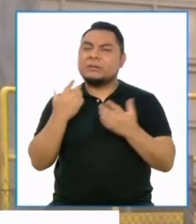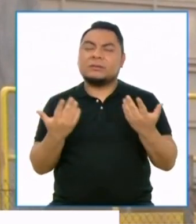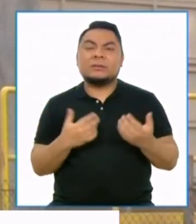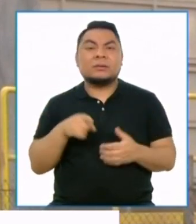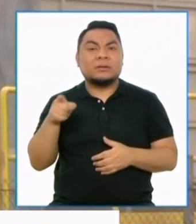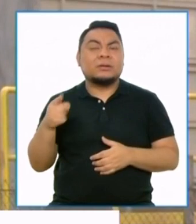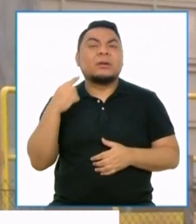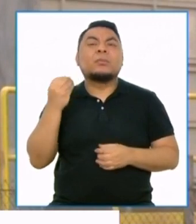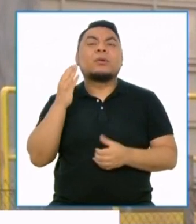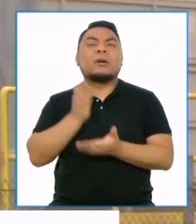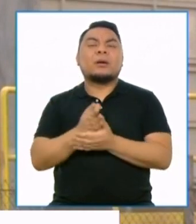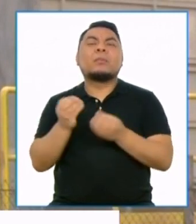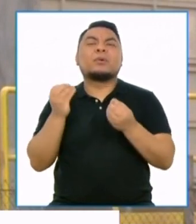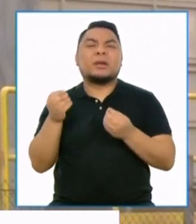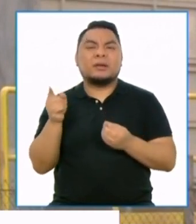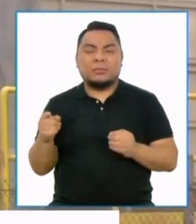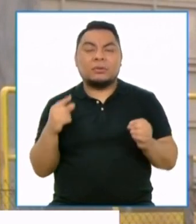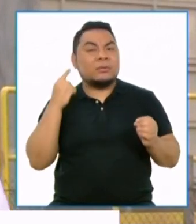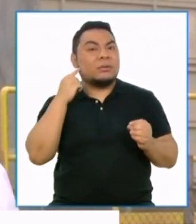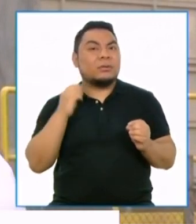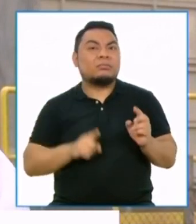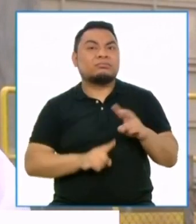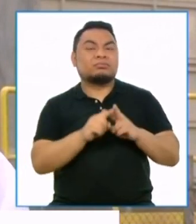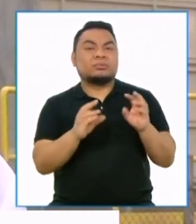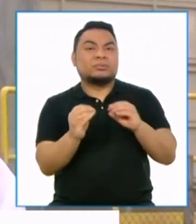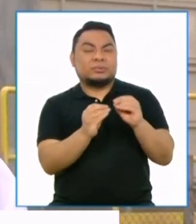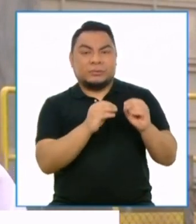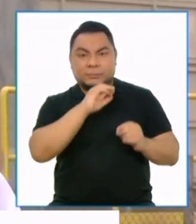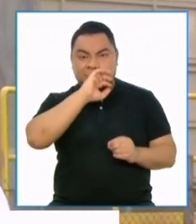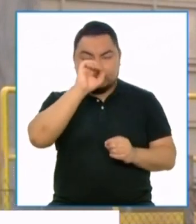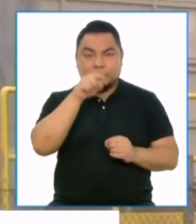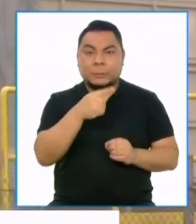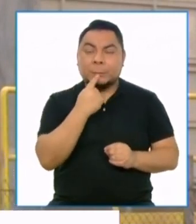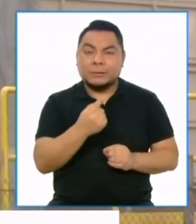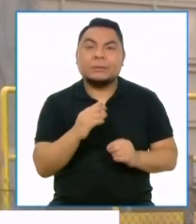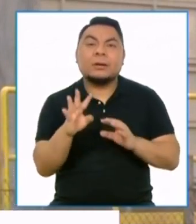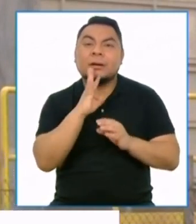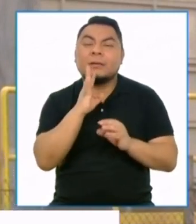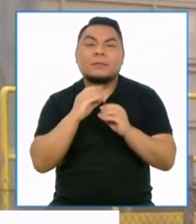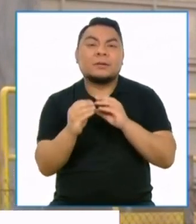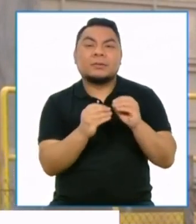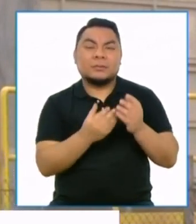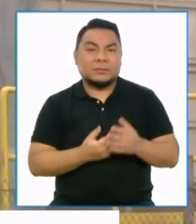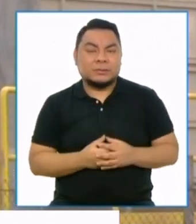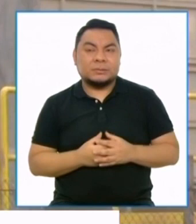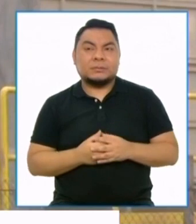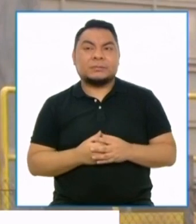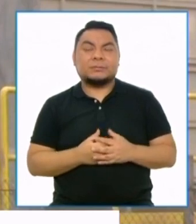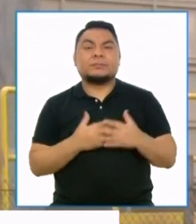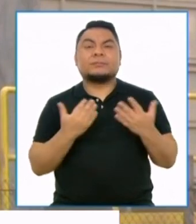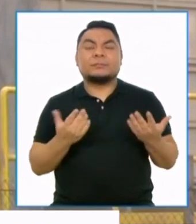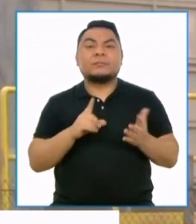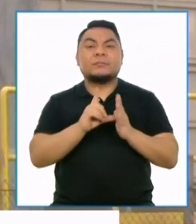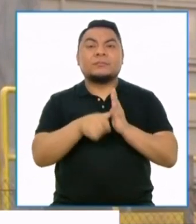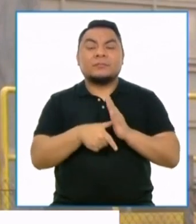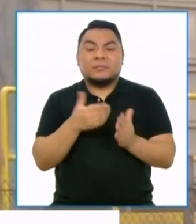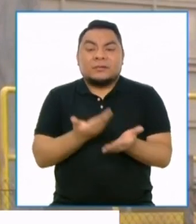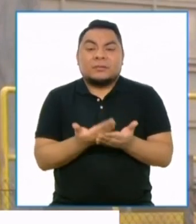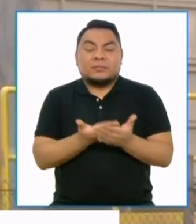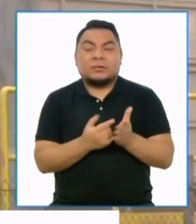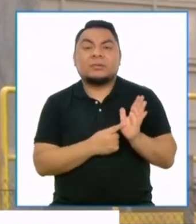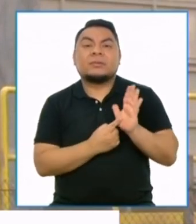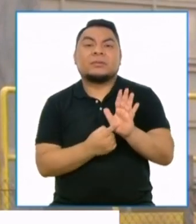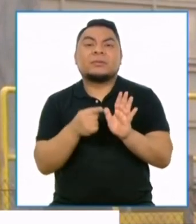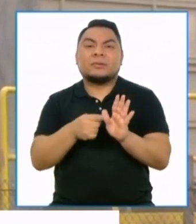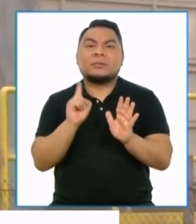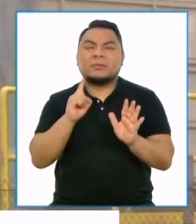se han dado declaraciones que luego se han demostrado que son inexactas, que son falsas. Y en base a